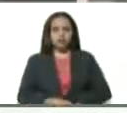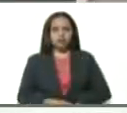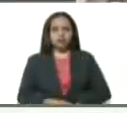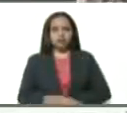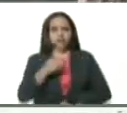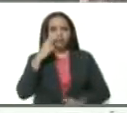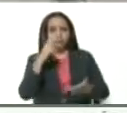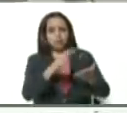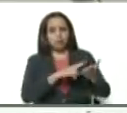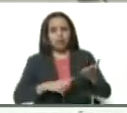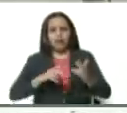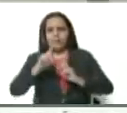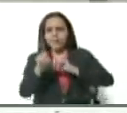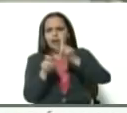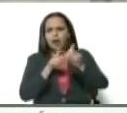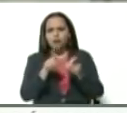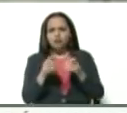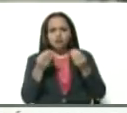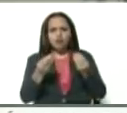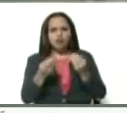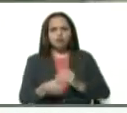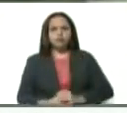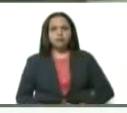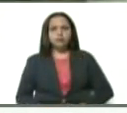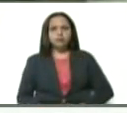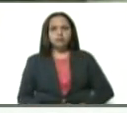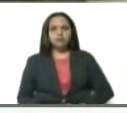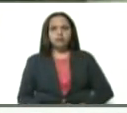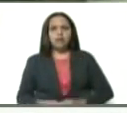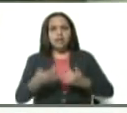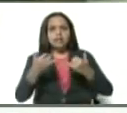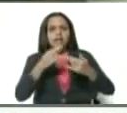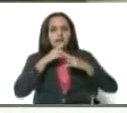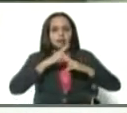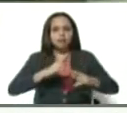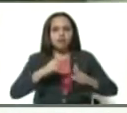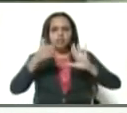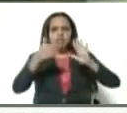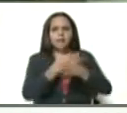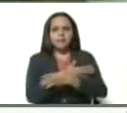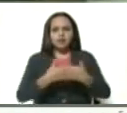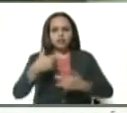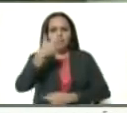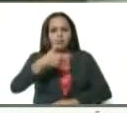los resultados de la encuesta. Ya han contestado